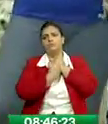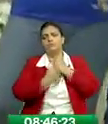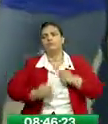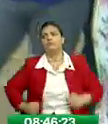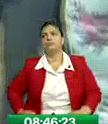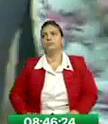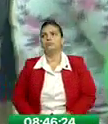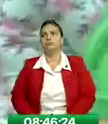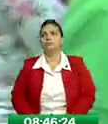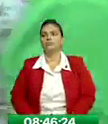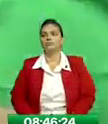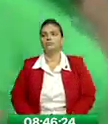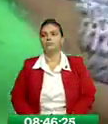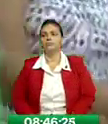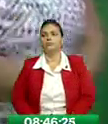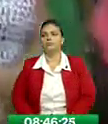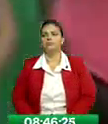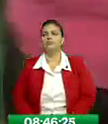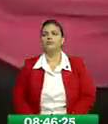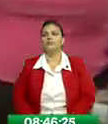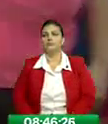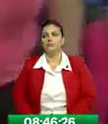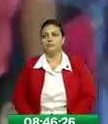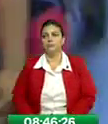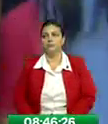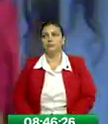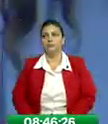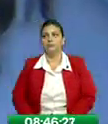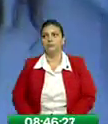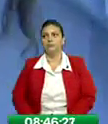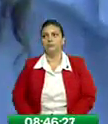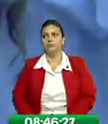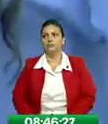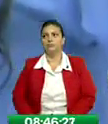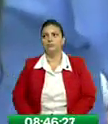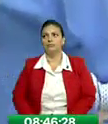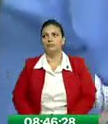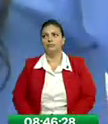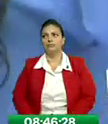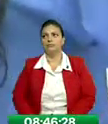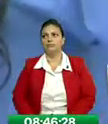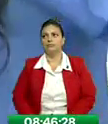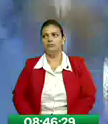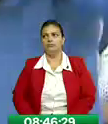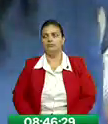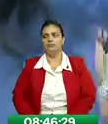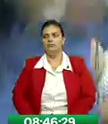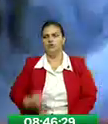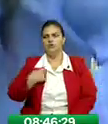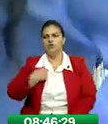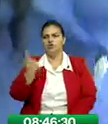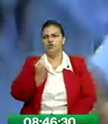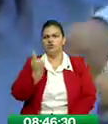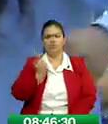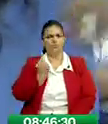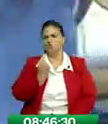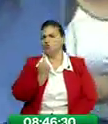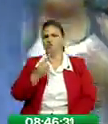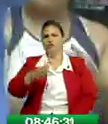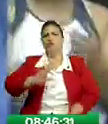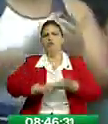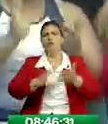A ver, ¿y si me vas a robar? Piénsalo dos veces, porque yo no estoy sola. ¡Estamos el pueblo